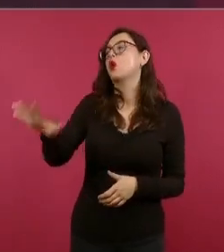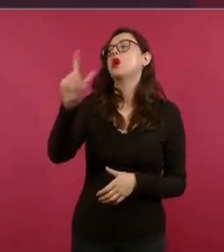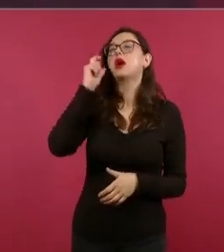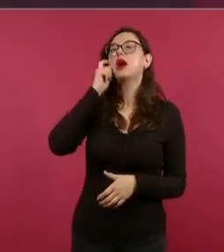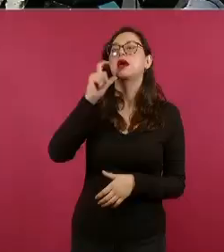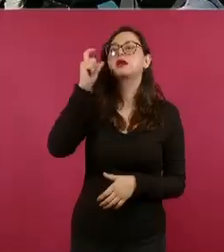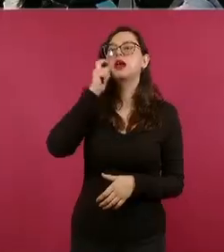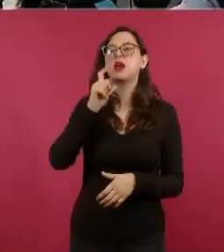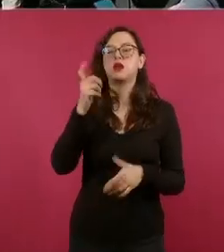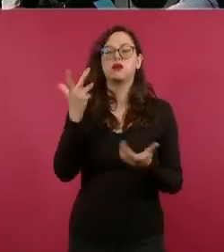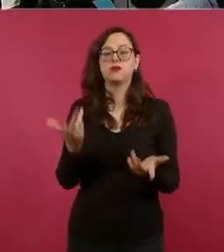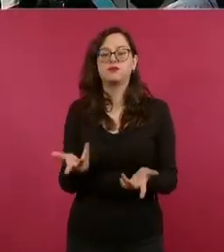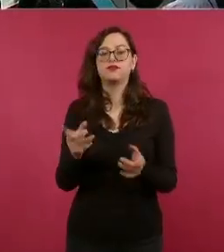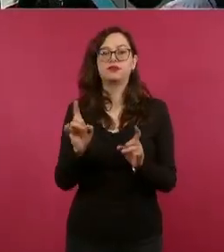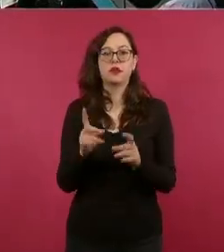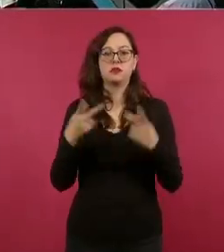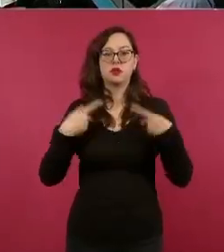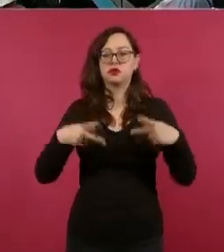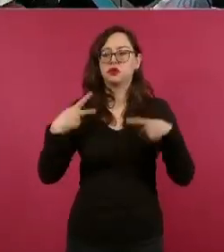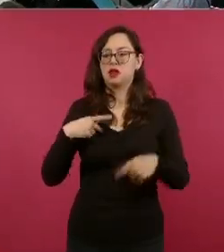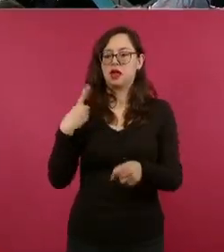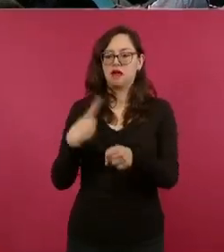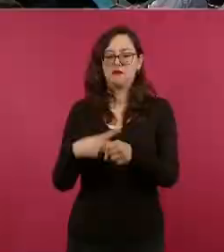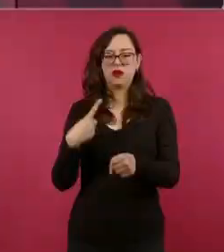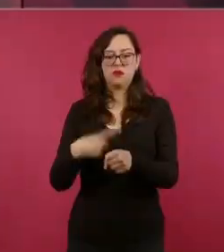había que llevar al enfermo infartado